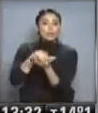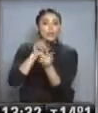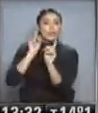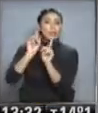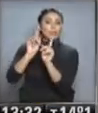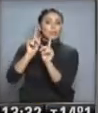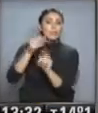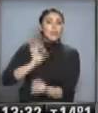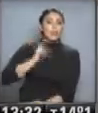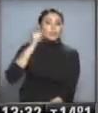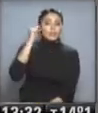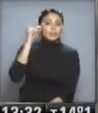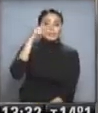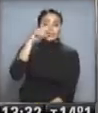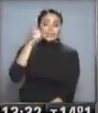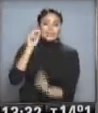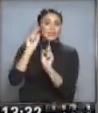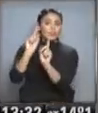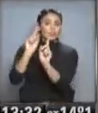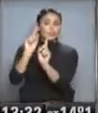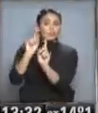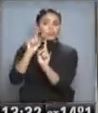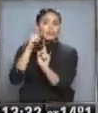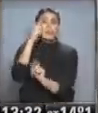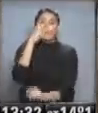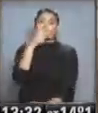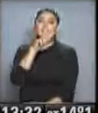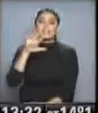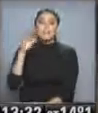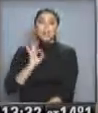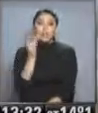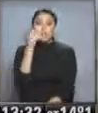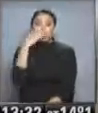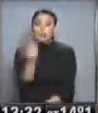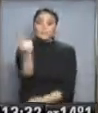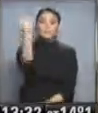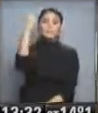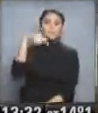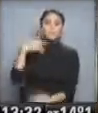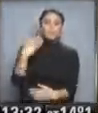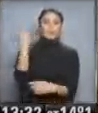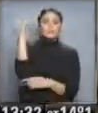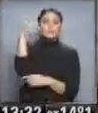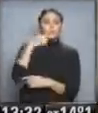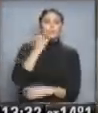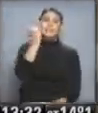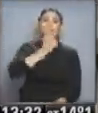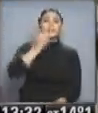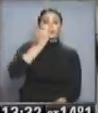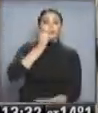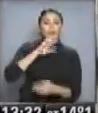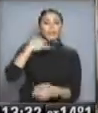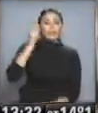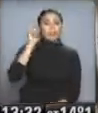desde el 76. 35 años después se venía la convocatoria por primera vez para que Juana Sapire pudiera testimoniar en el